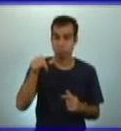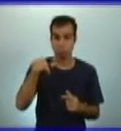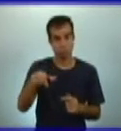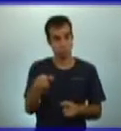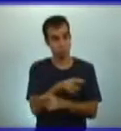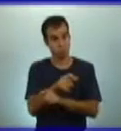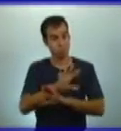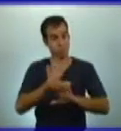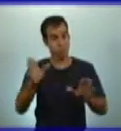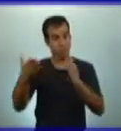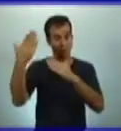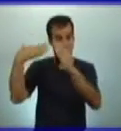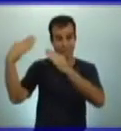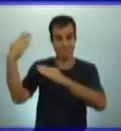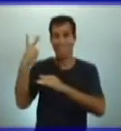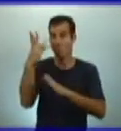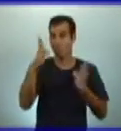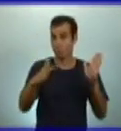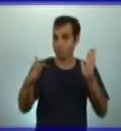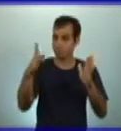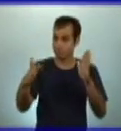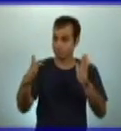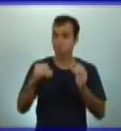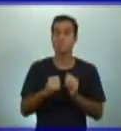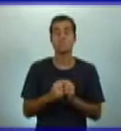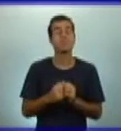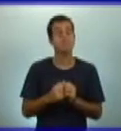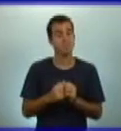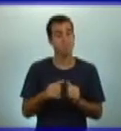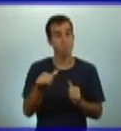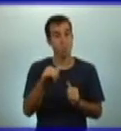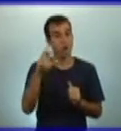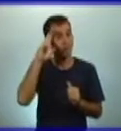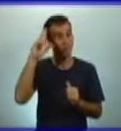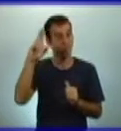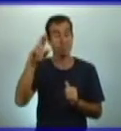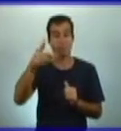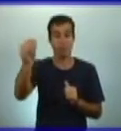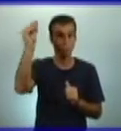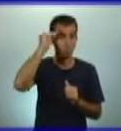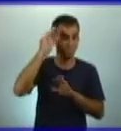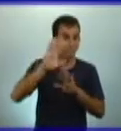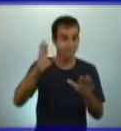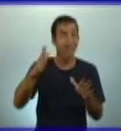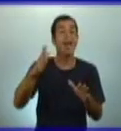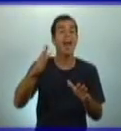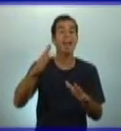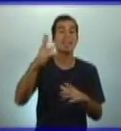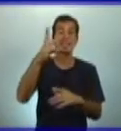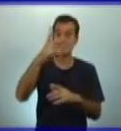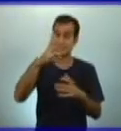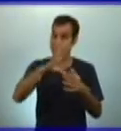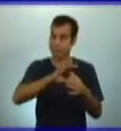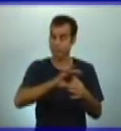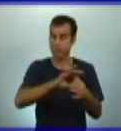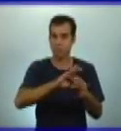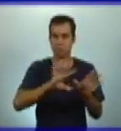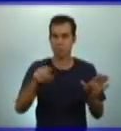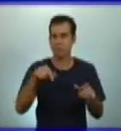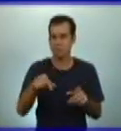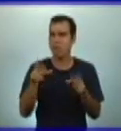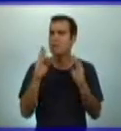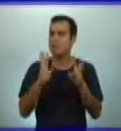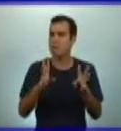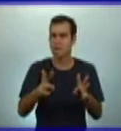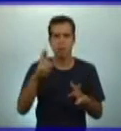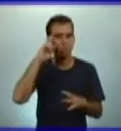el presegundo periodo, pero también lo aprendieron en tercer grado. Solo vamos a tratar de recordar algunas cuestiones